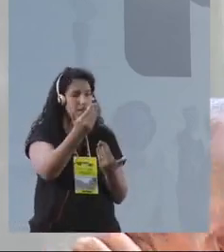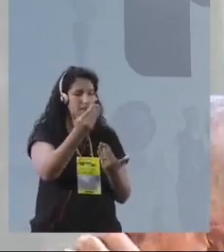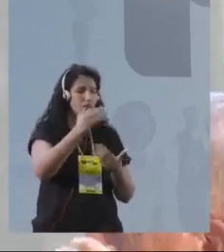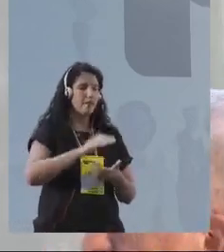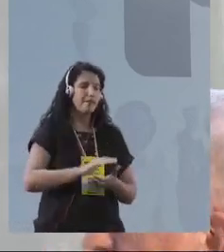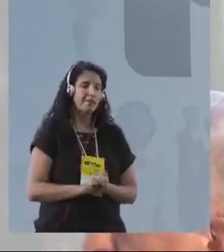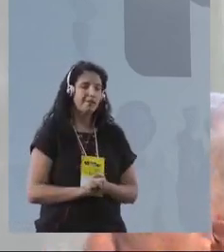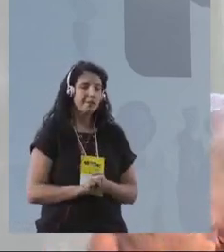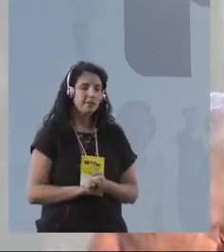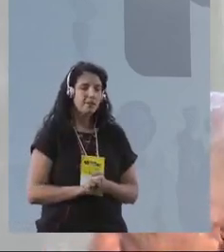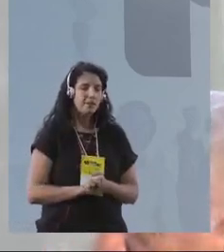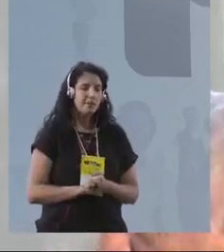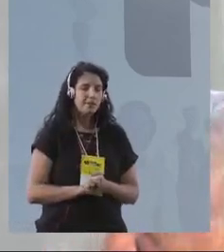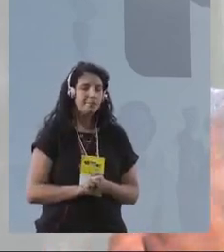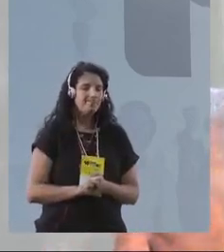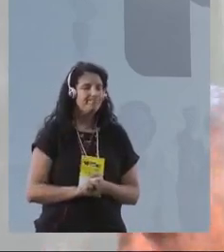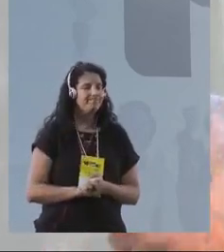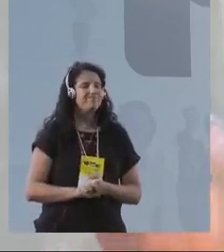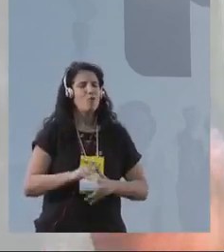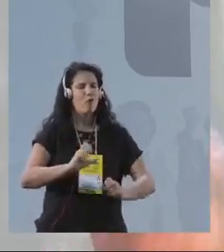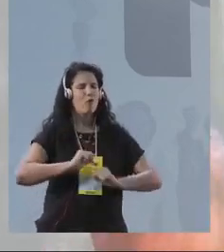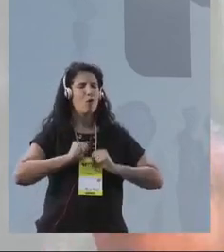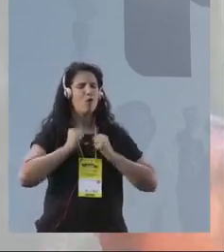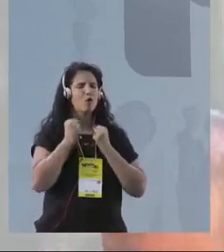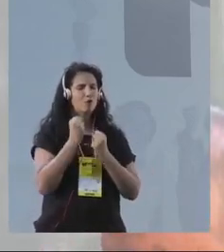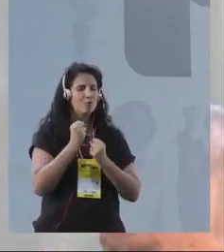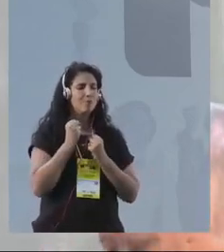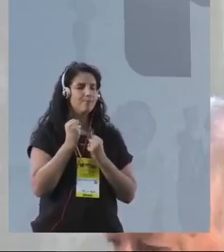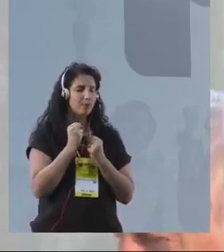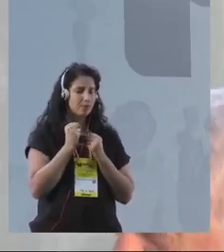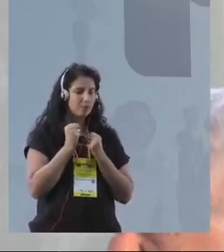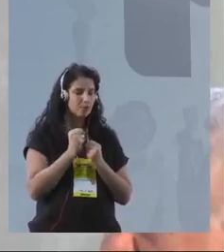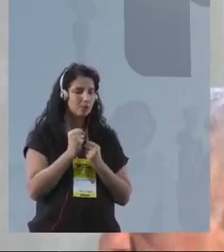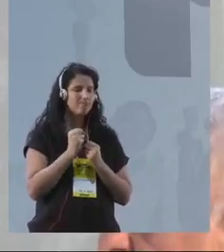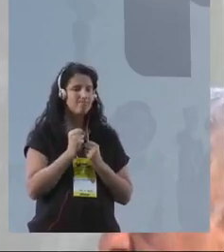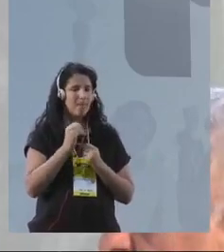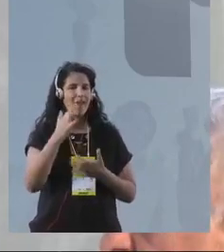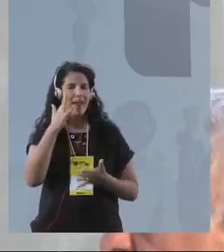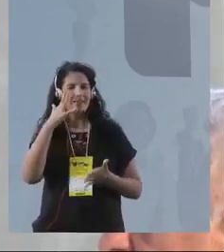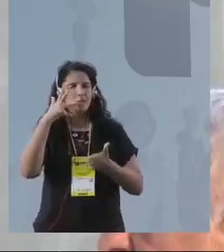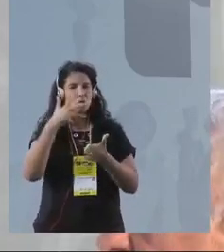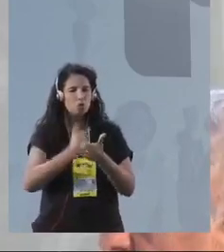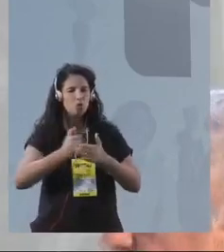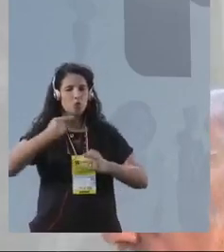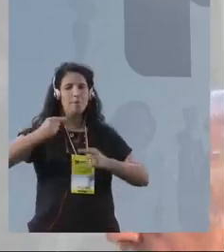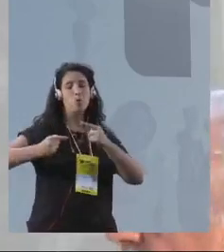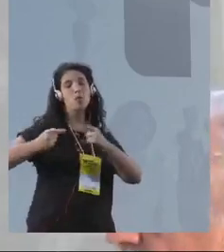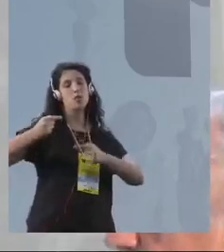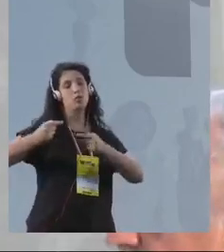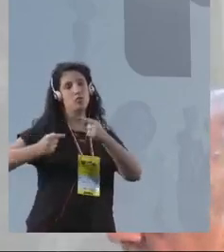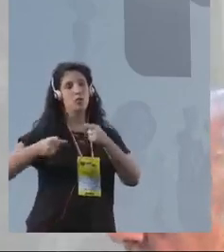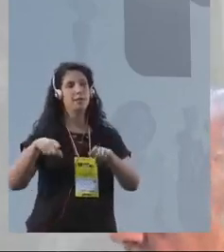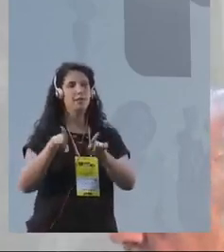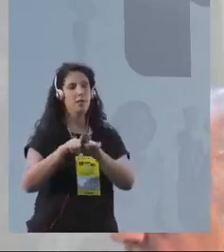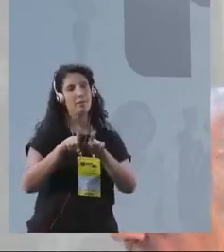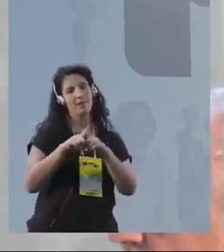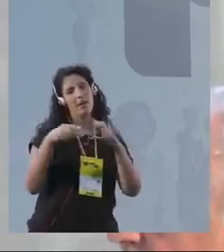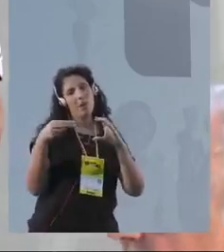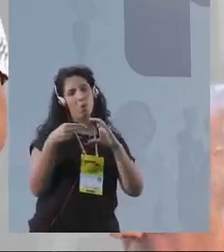enormemente esta actitud política activa de la CUT,